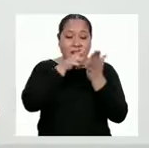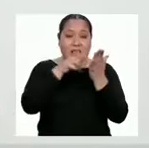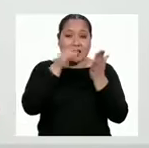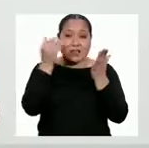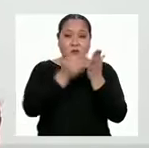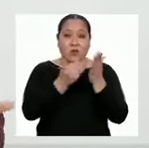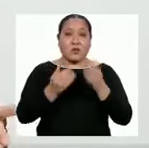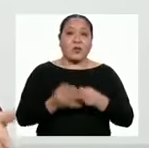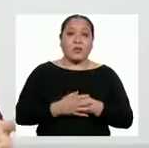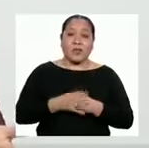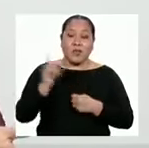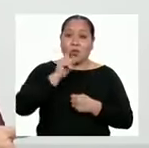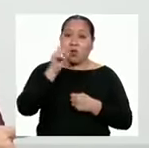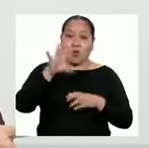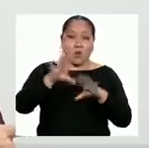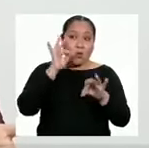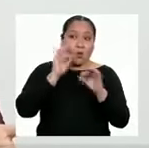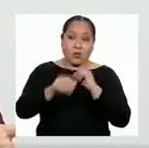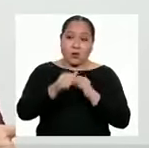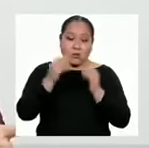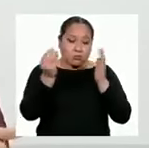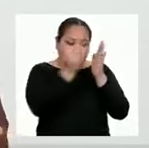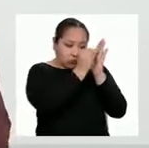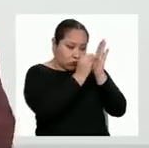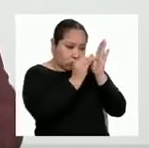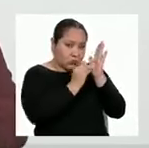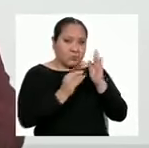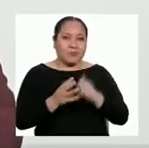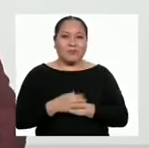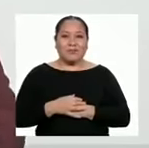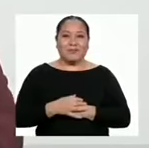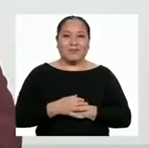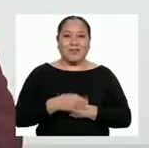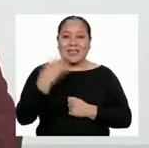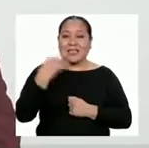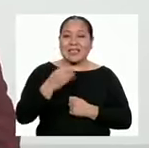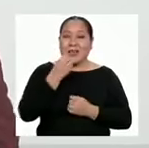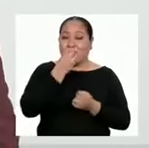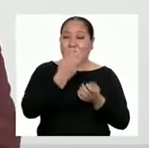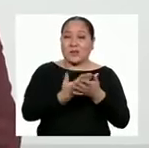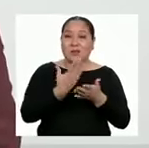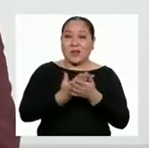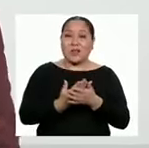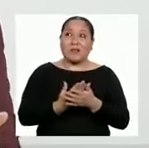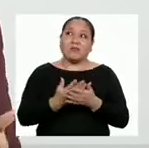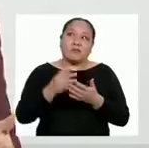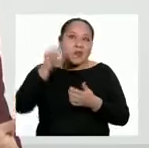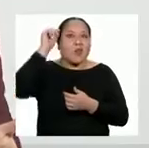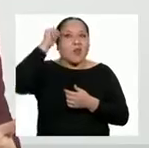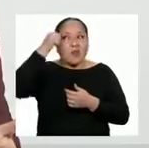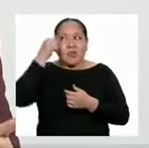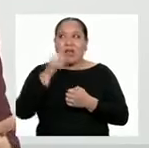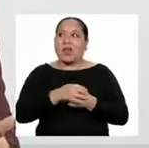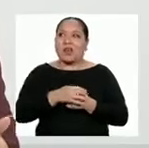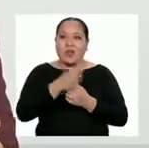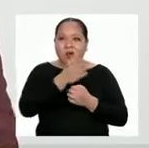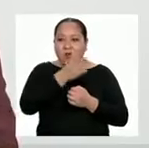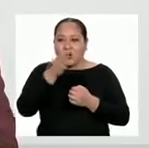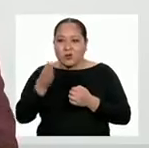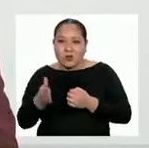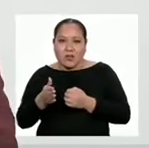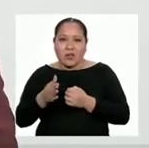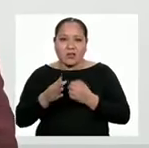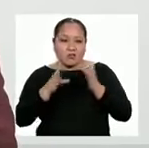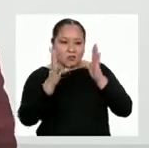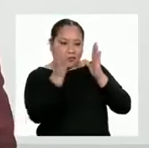lectura y no lo encontrarán en el texto. Siempre es bueno tenerla presente a un lado a manera